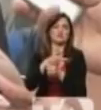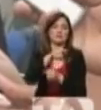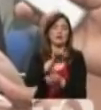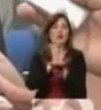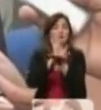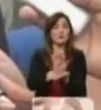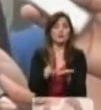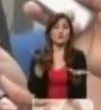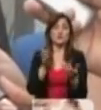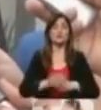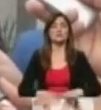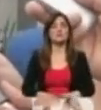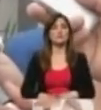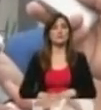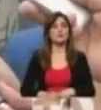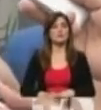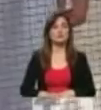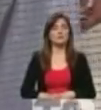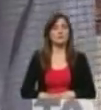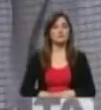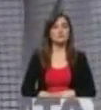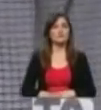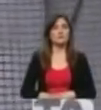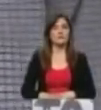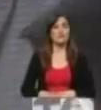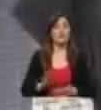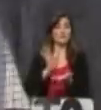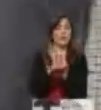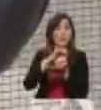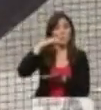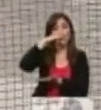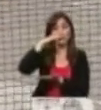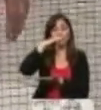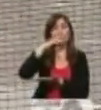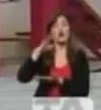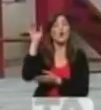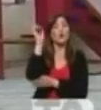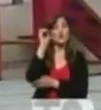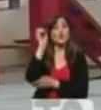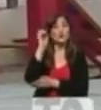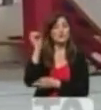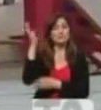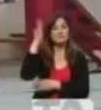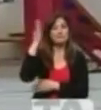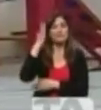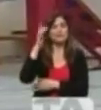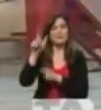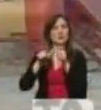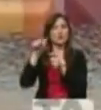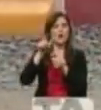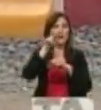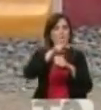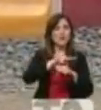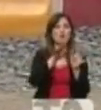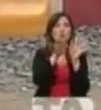niños van a tener que dar su versión de los... El testimonio de los niños que se conoció en octubre relataba cómo estos sujetos, el